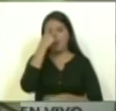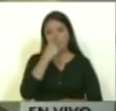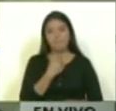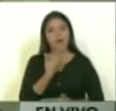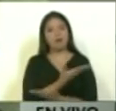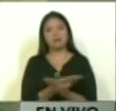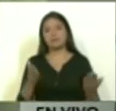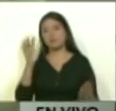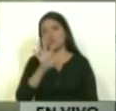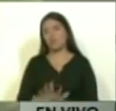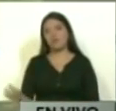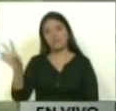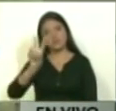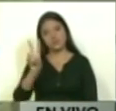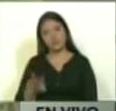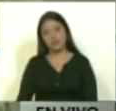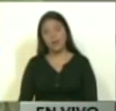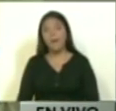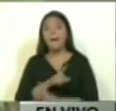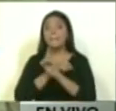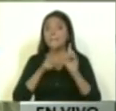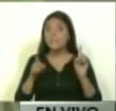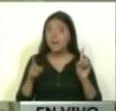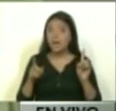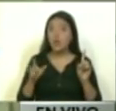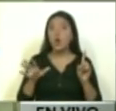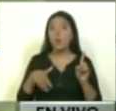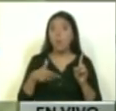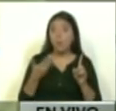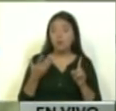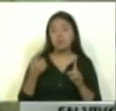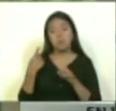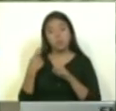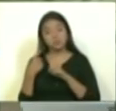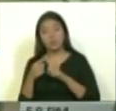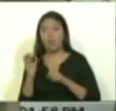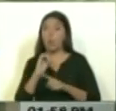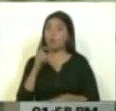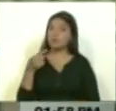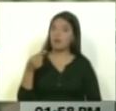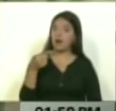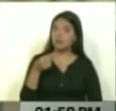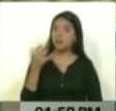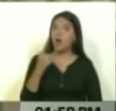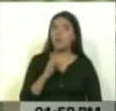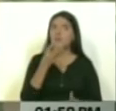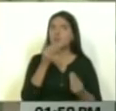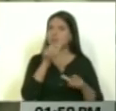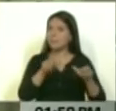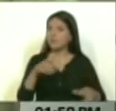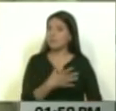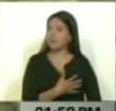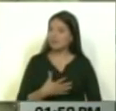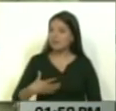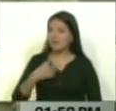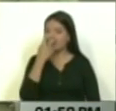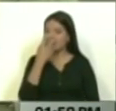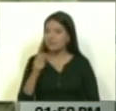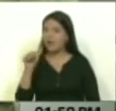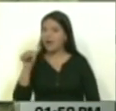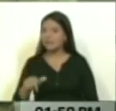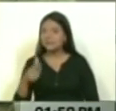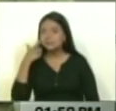país? Pero como una cosa puede servir para la otra, eso ha traído a mucha gente que quiere venir a Venezuela a ver con